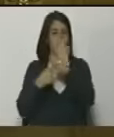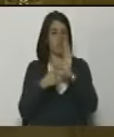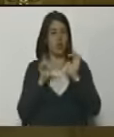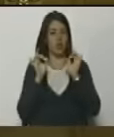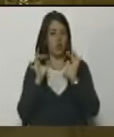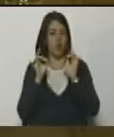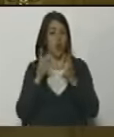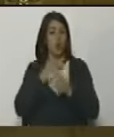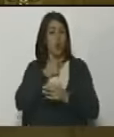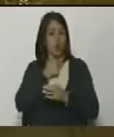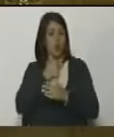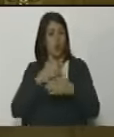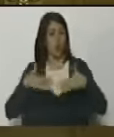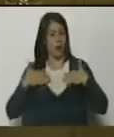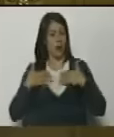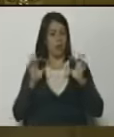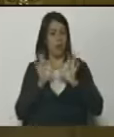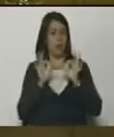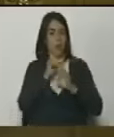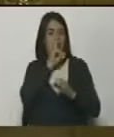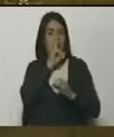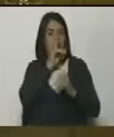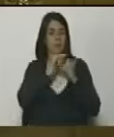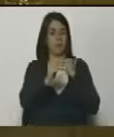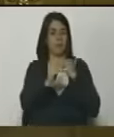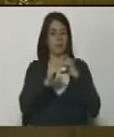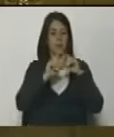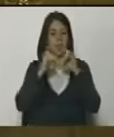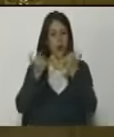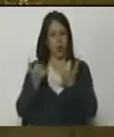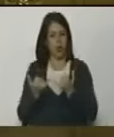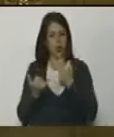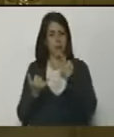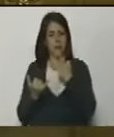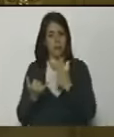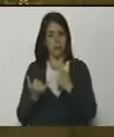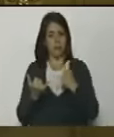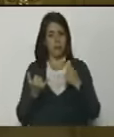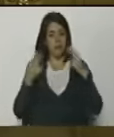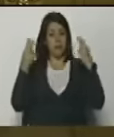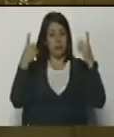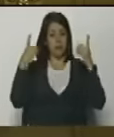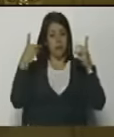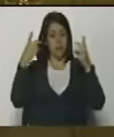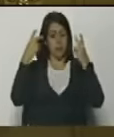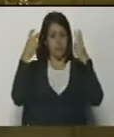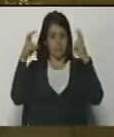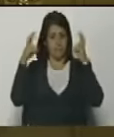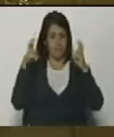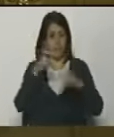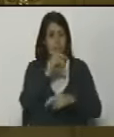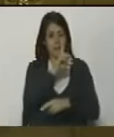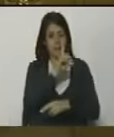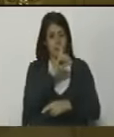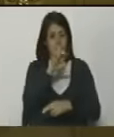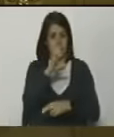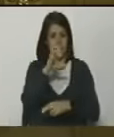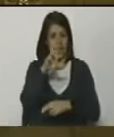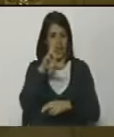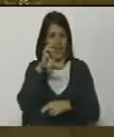dolor o placer. Ahora bien, queridos colegas, la expresión derechos animales, ¿qué es lo que